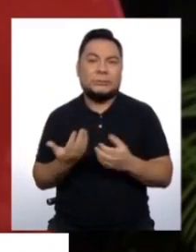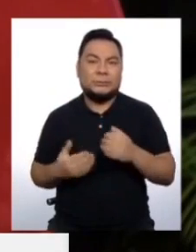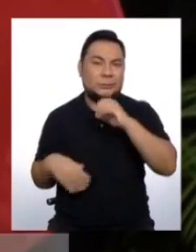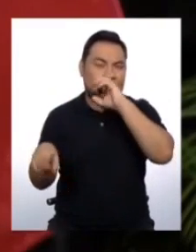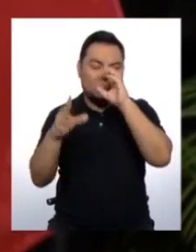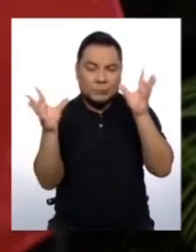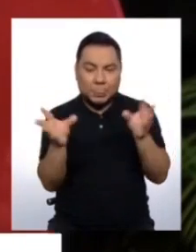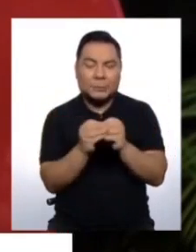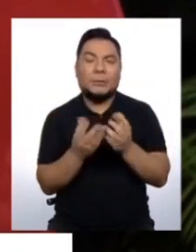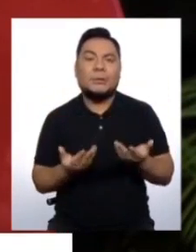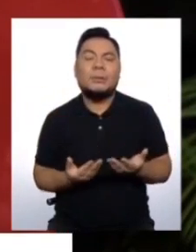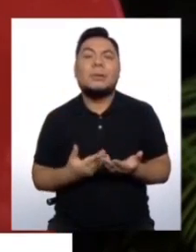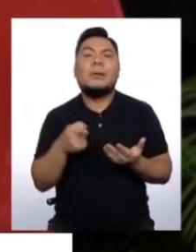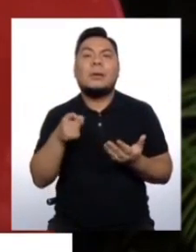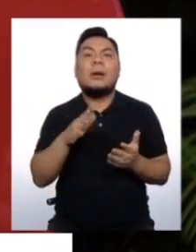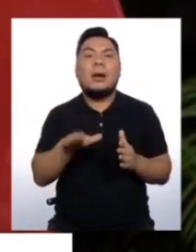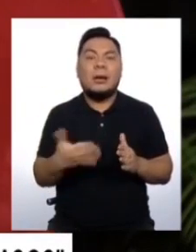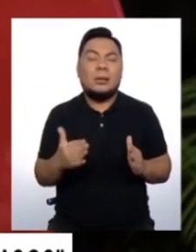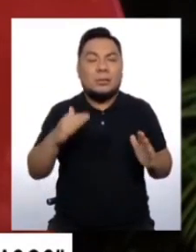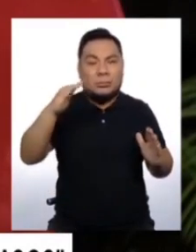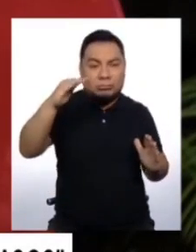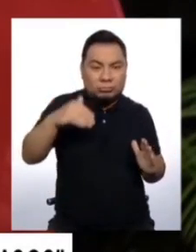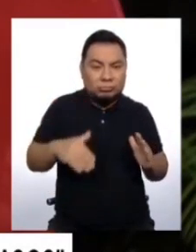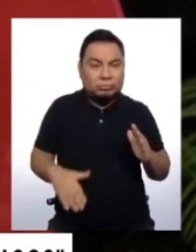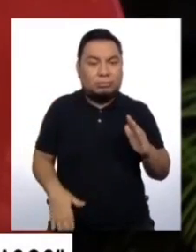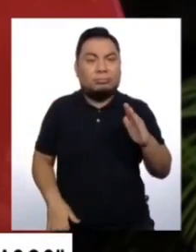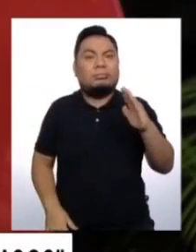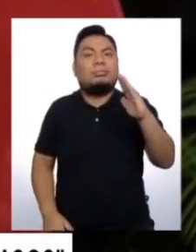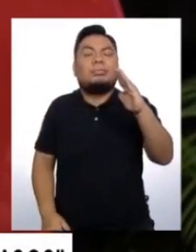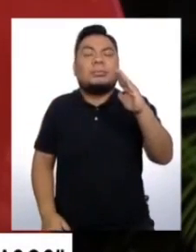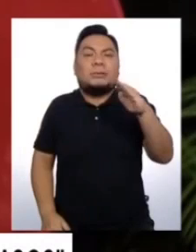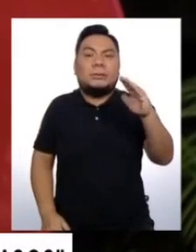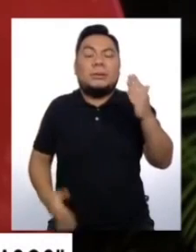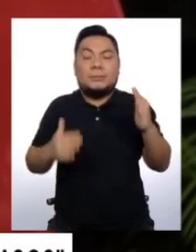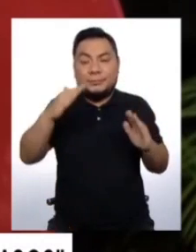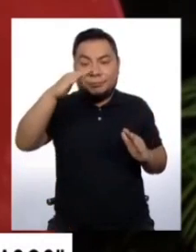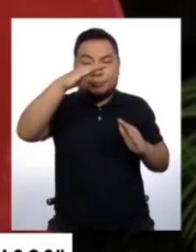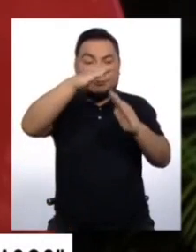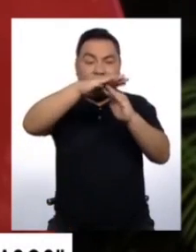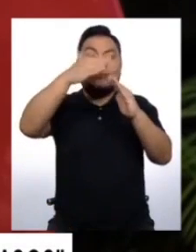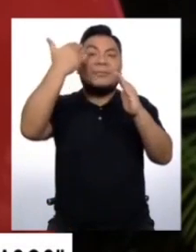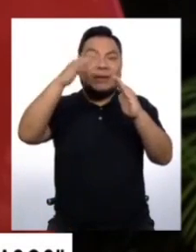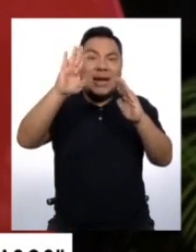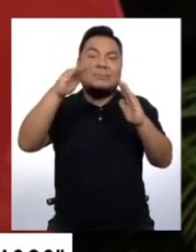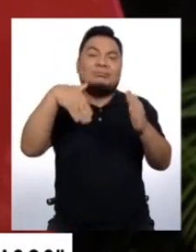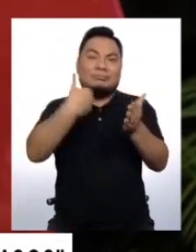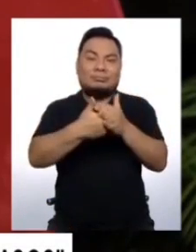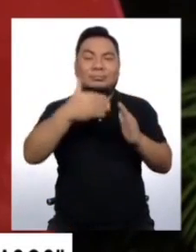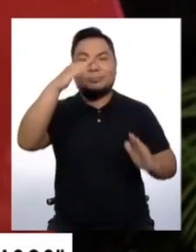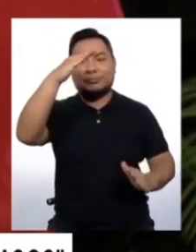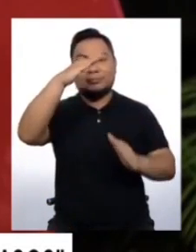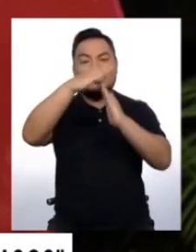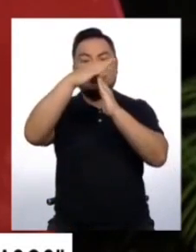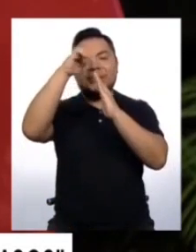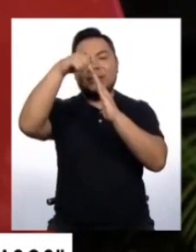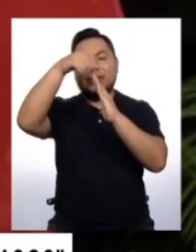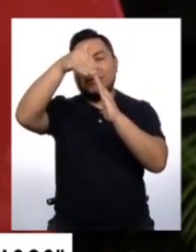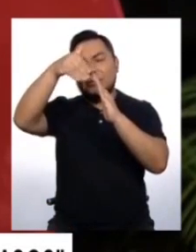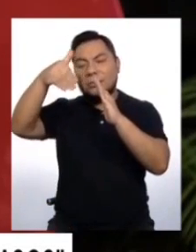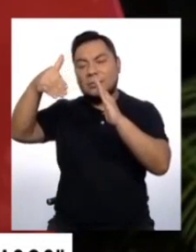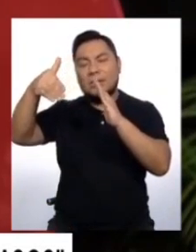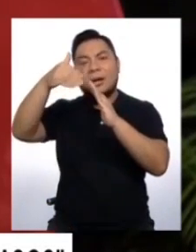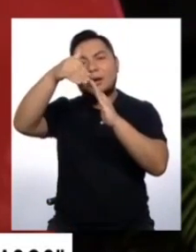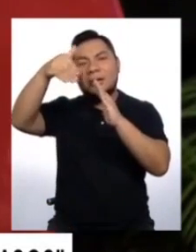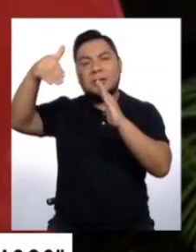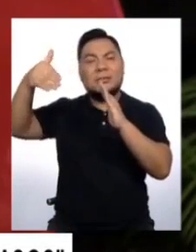Y entonces ha habido un incremento gradual que ha llegado a un máximo y que ahí está en una meseta irregular.